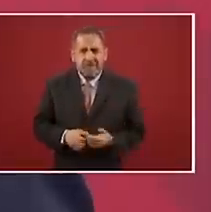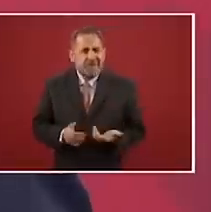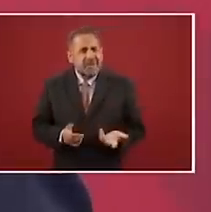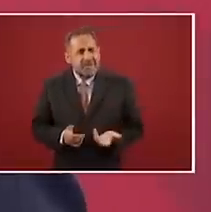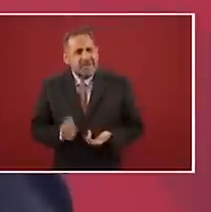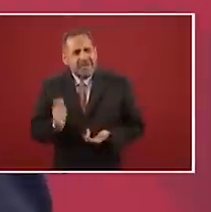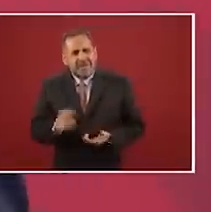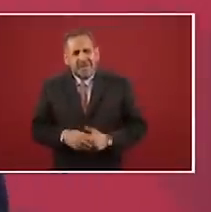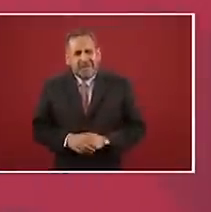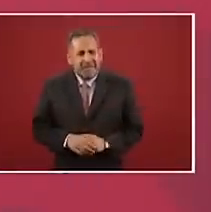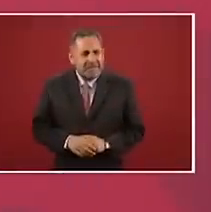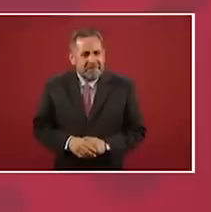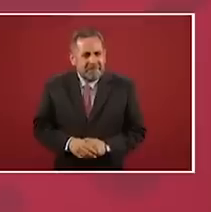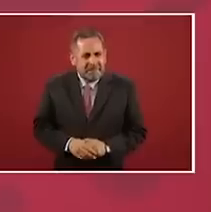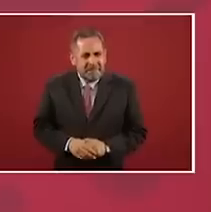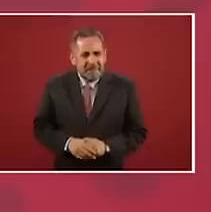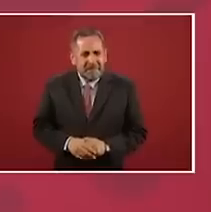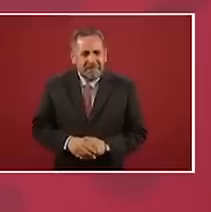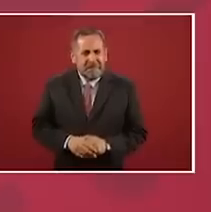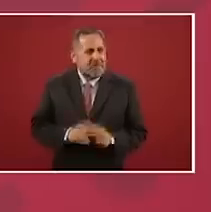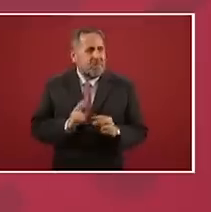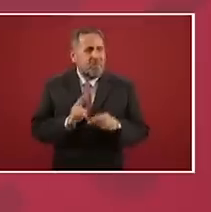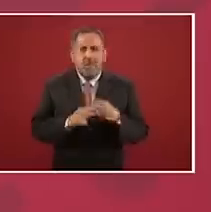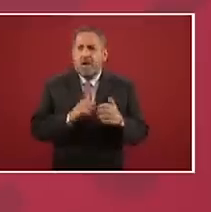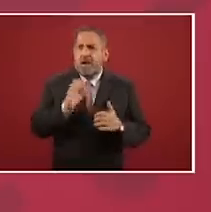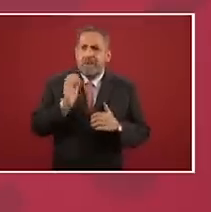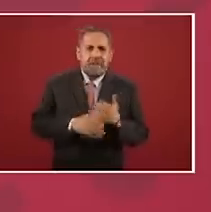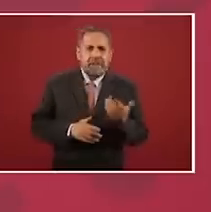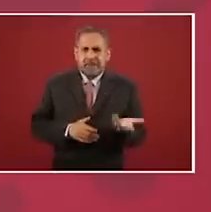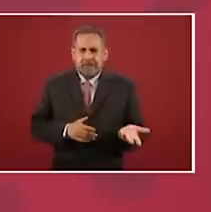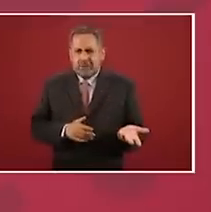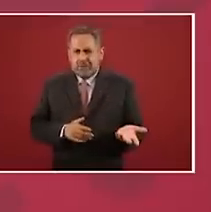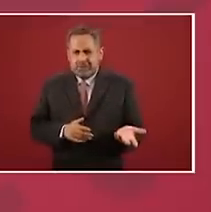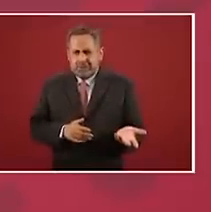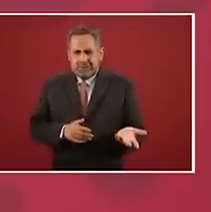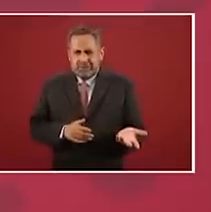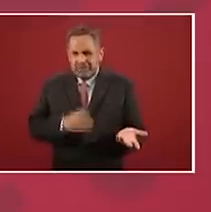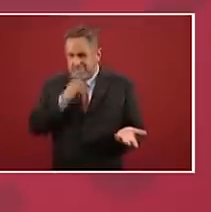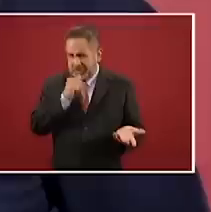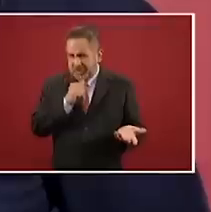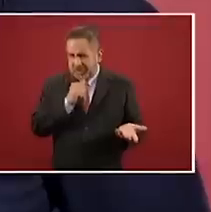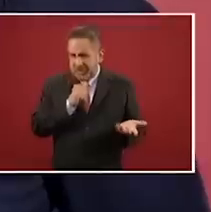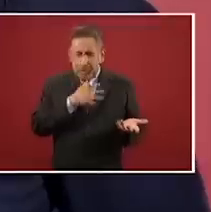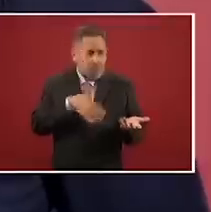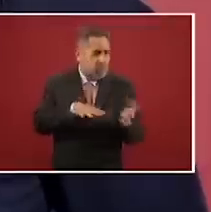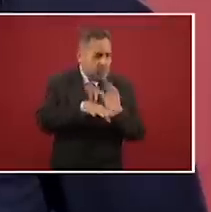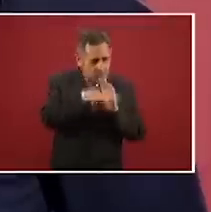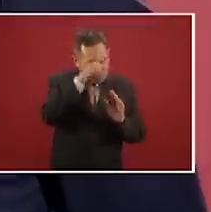¿Cuándo se termina de explotar